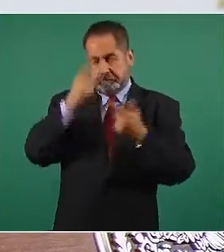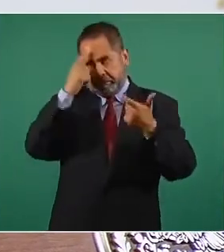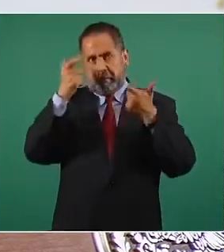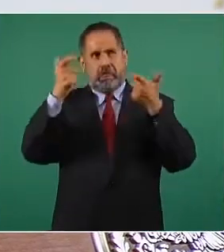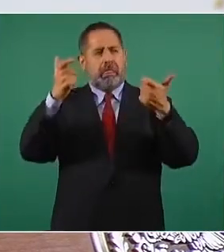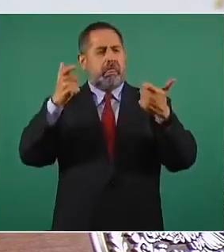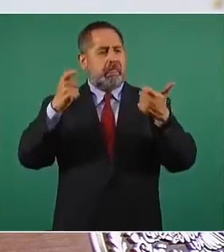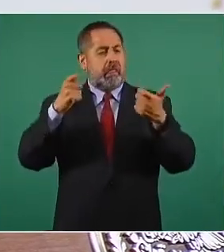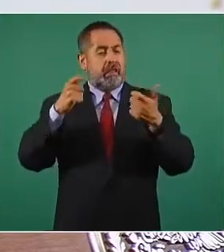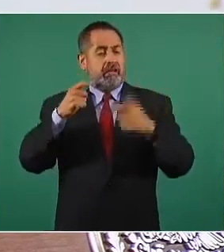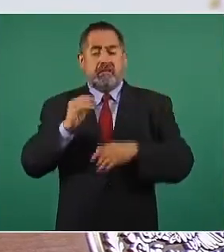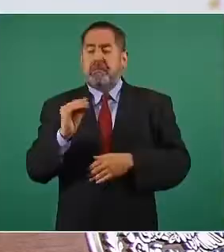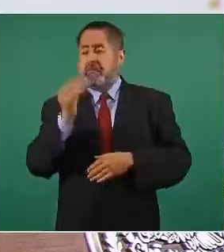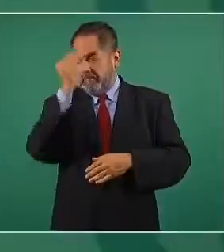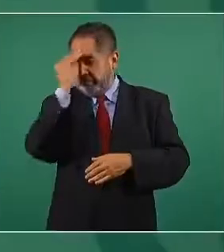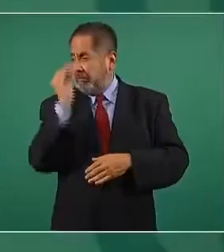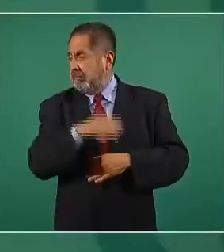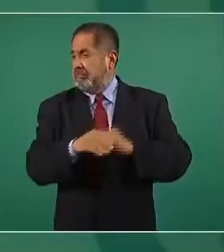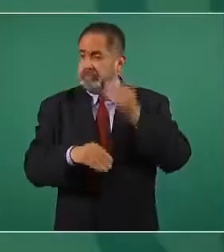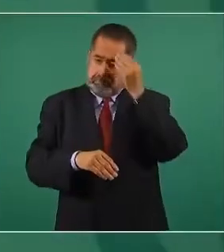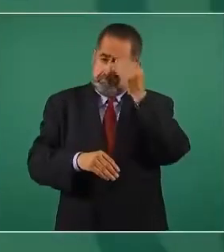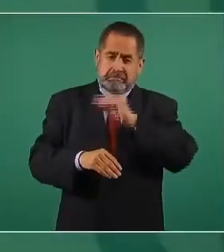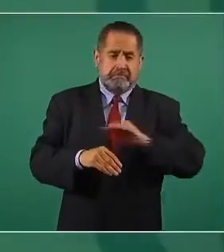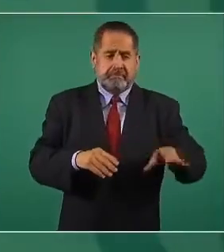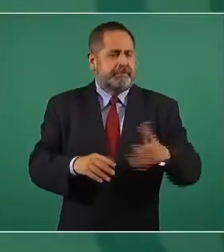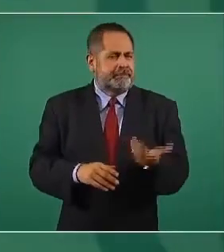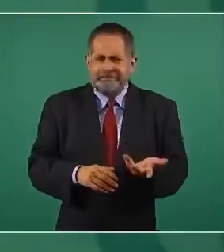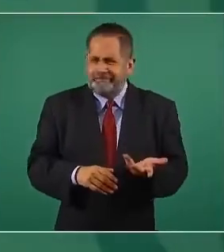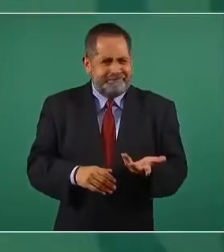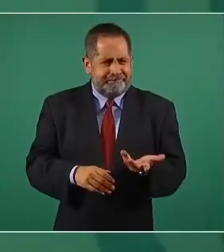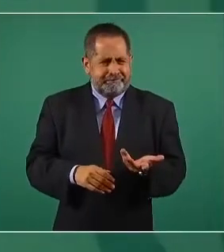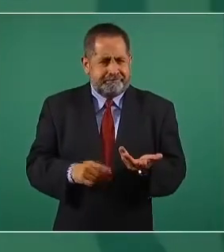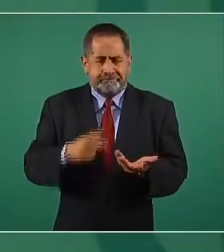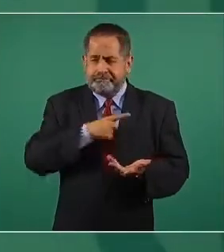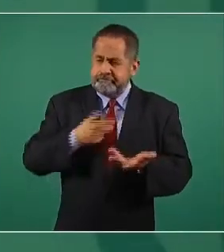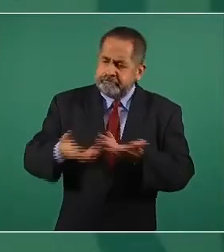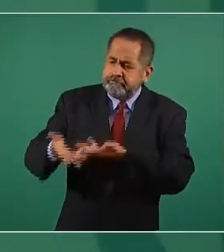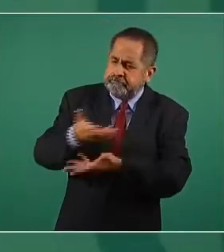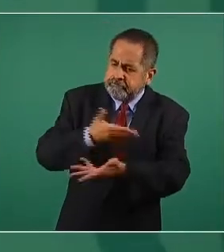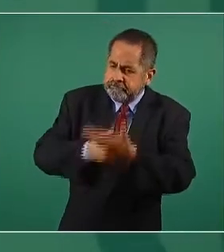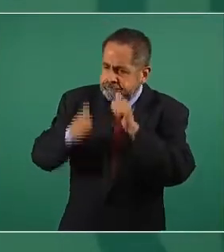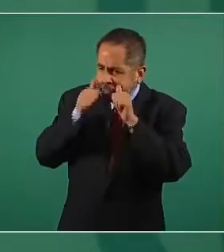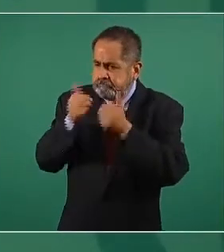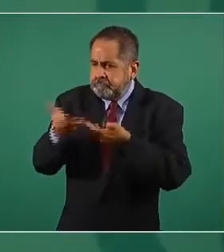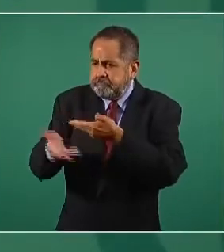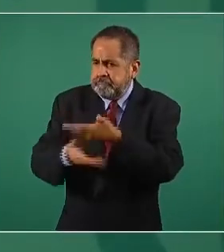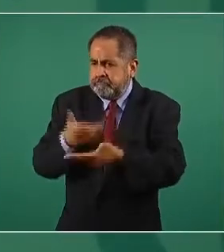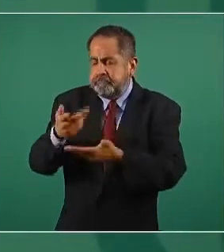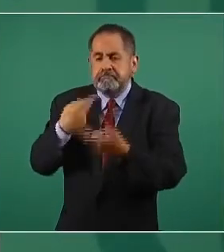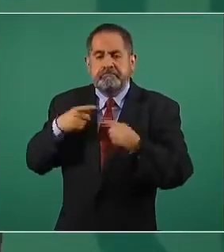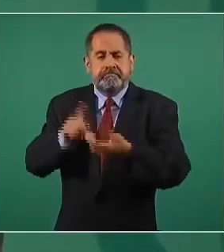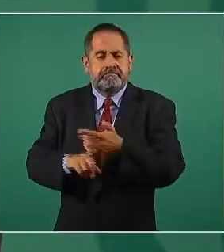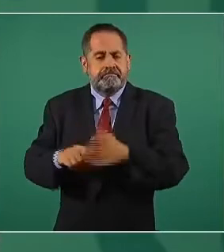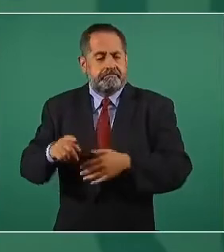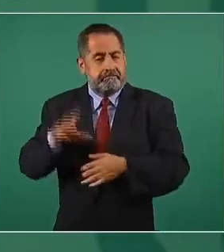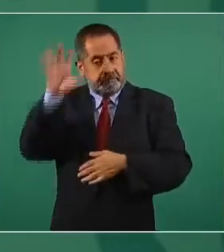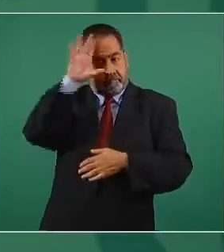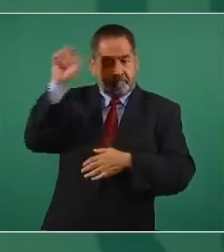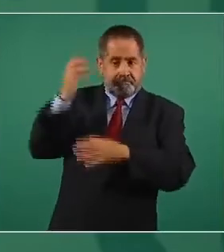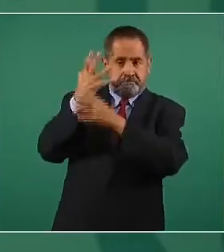Se olvidan de que somos servidores públicos. Decía Morelos, siervos de la